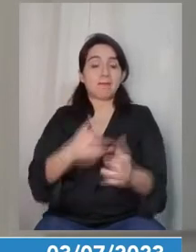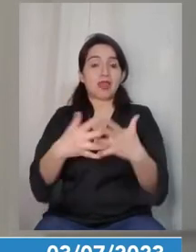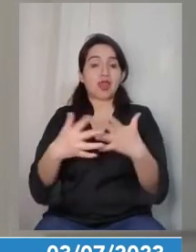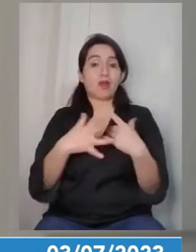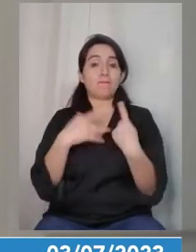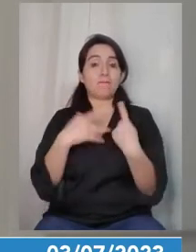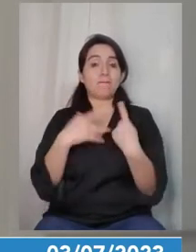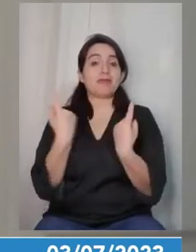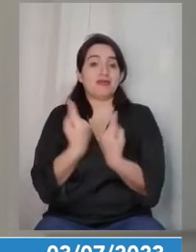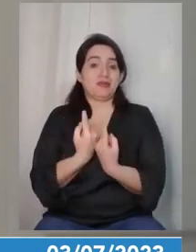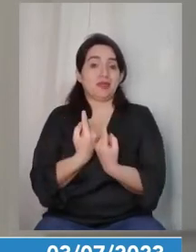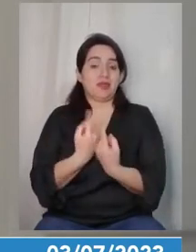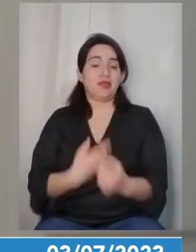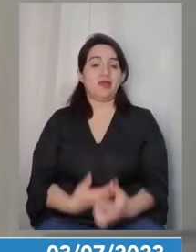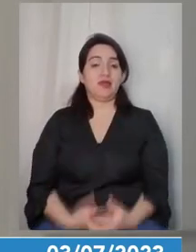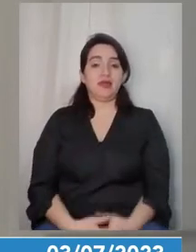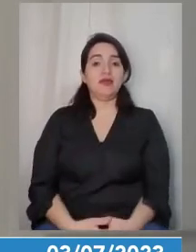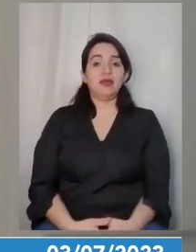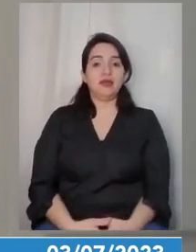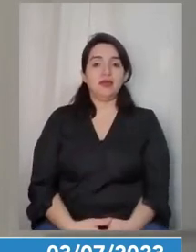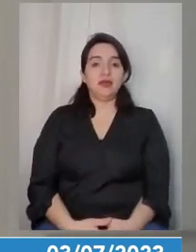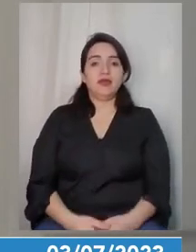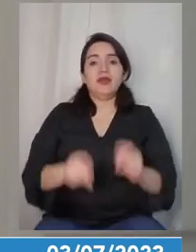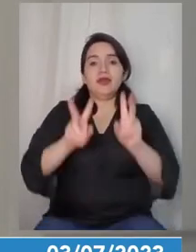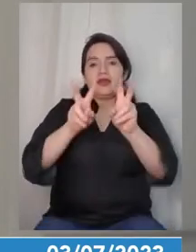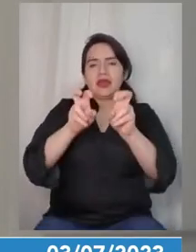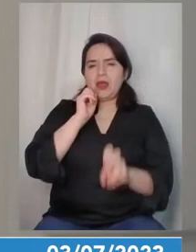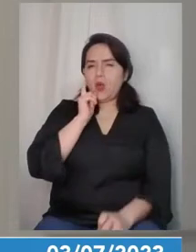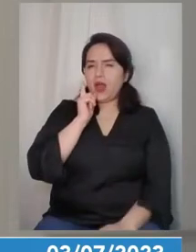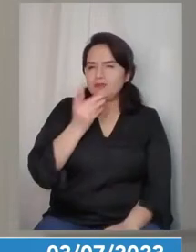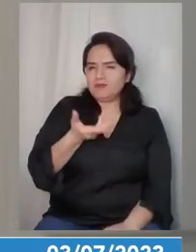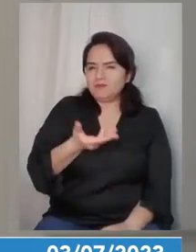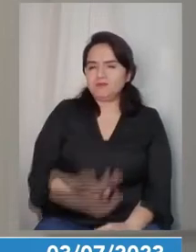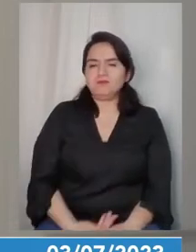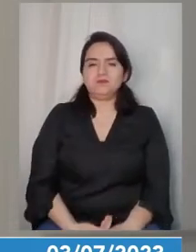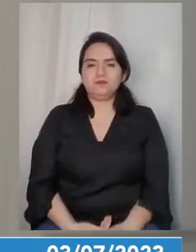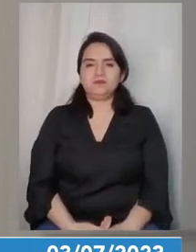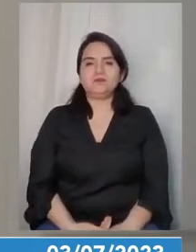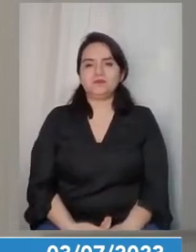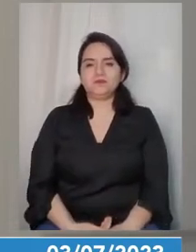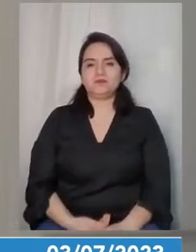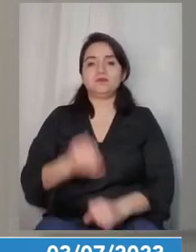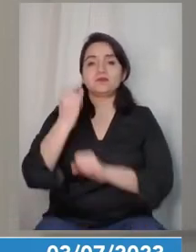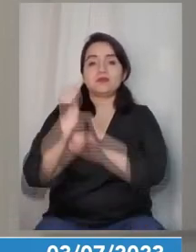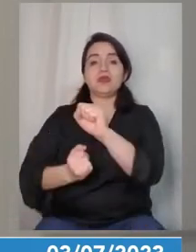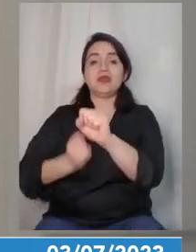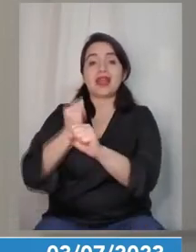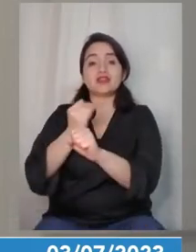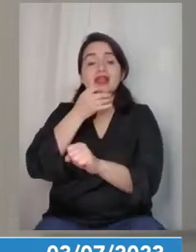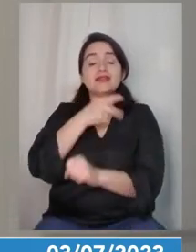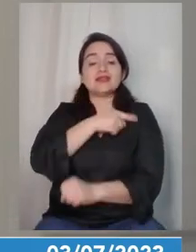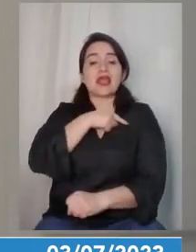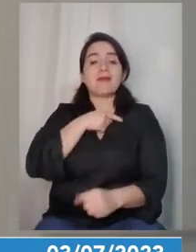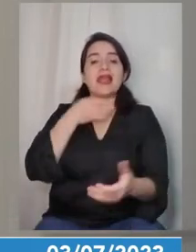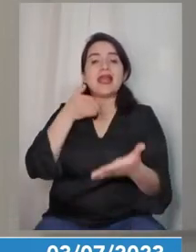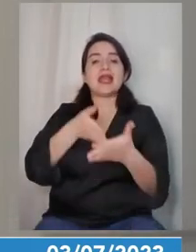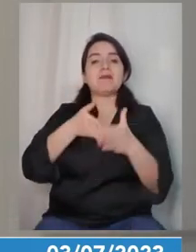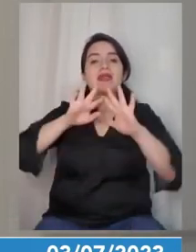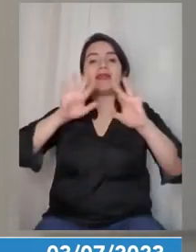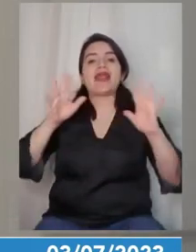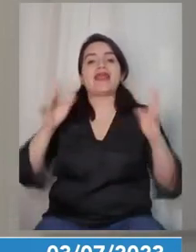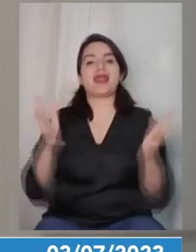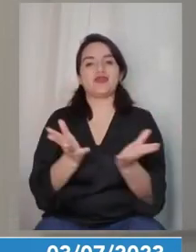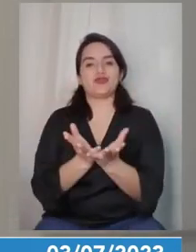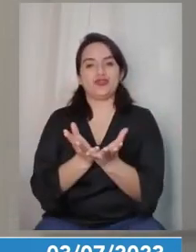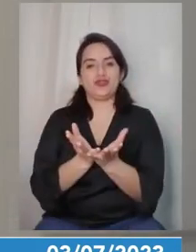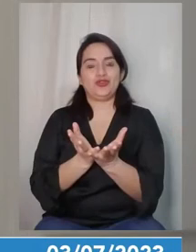ver más con la arena internacional se llaman límites planetarios, ¿no es cierto? O sea, el planeta tiene